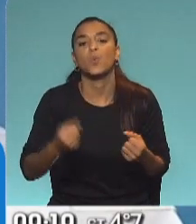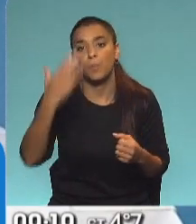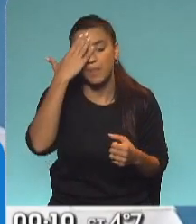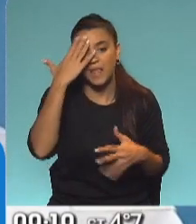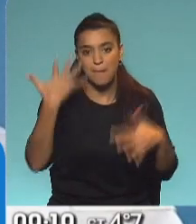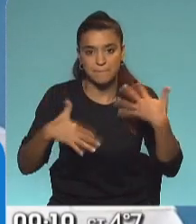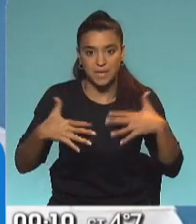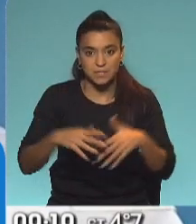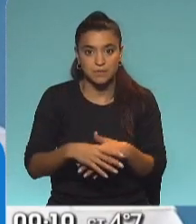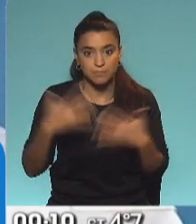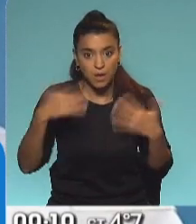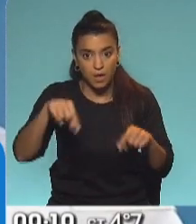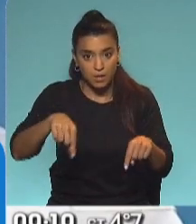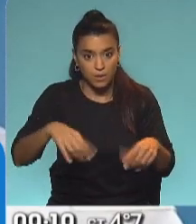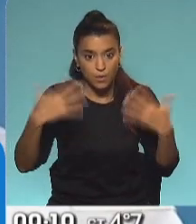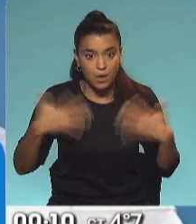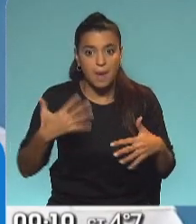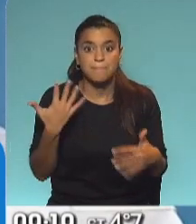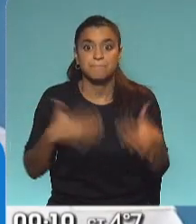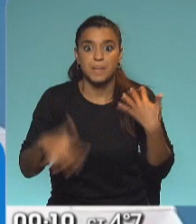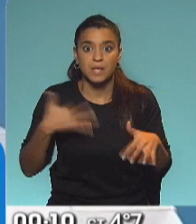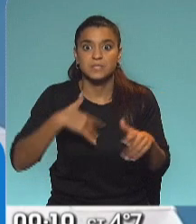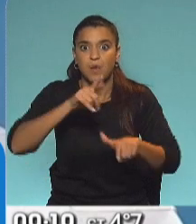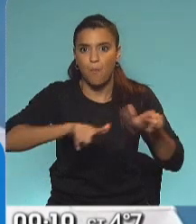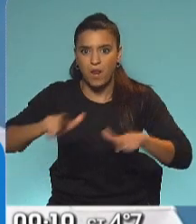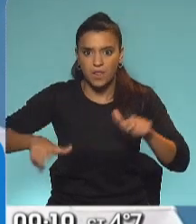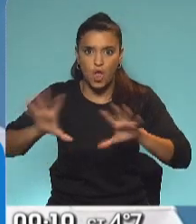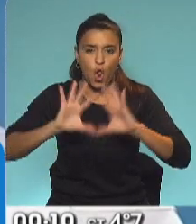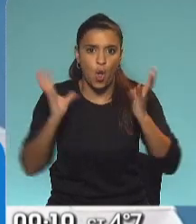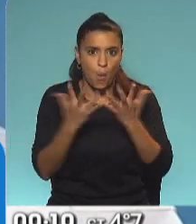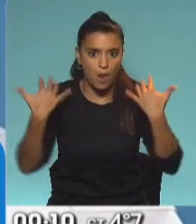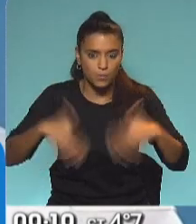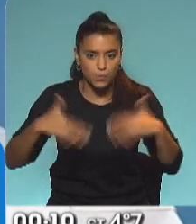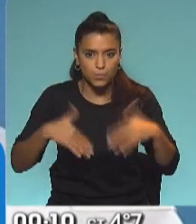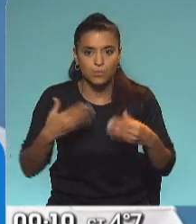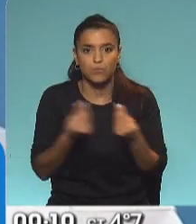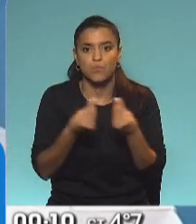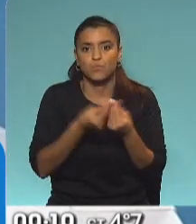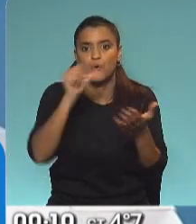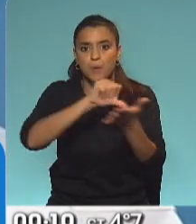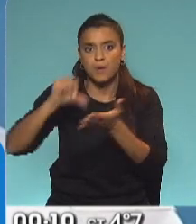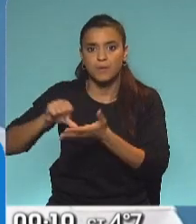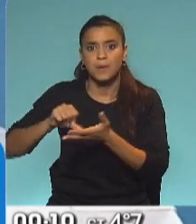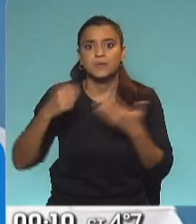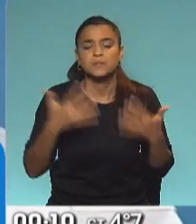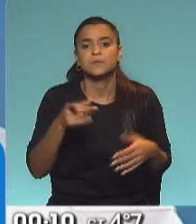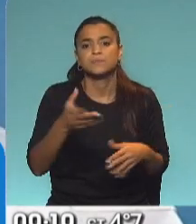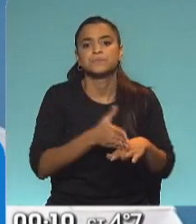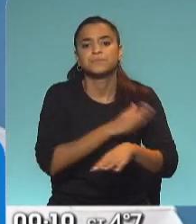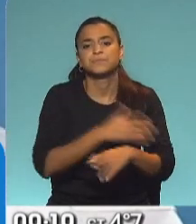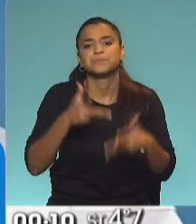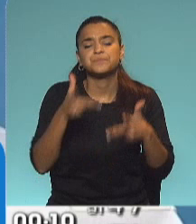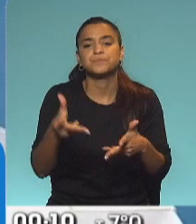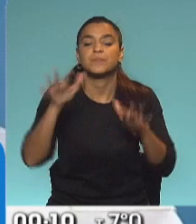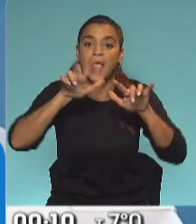humanitarias. Y miren si esta es una emergencia humanitaria y global, ¿no? ¿A cuántos países afecta? Les decía que